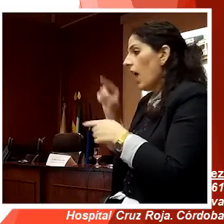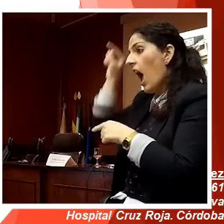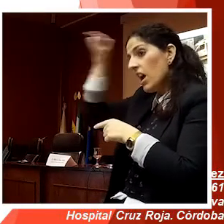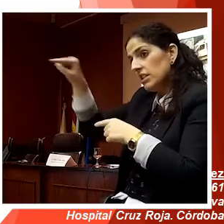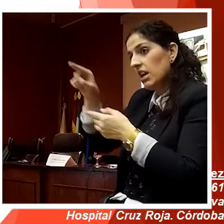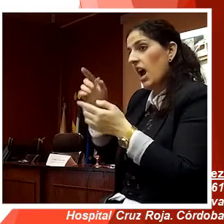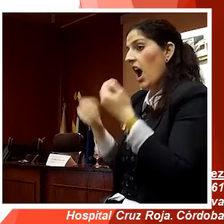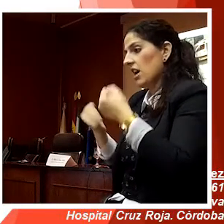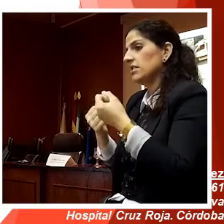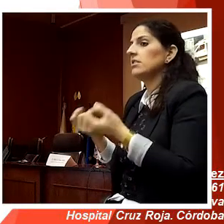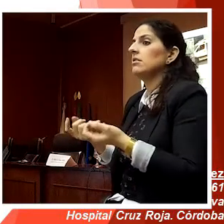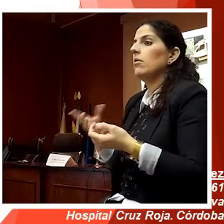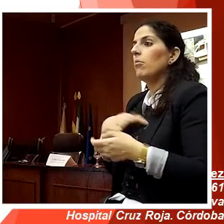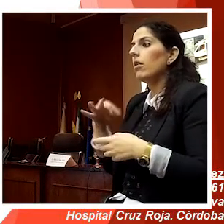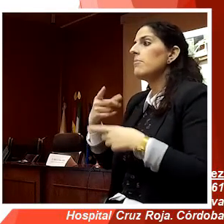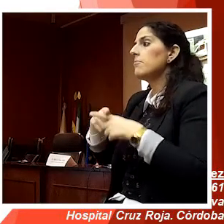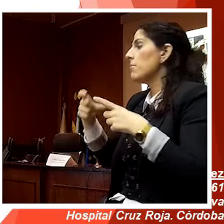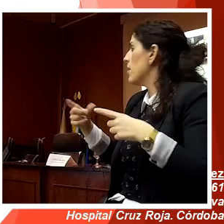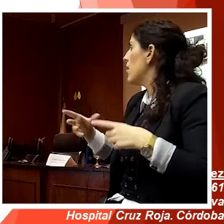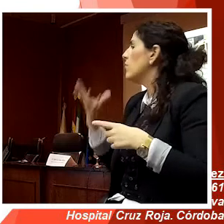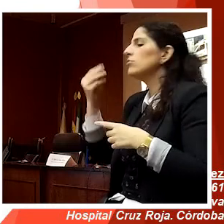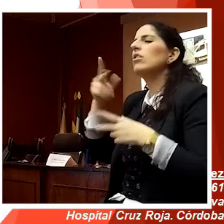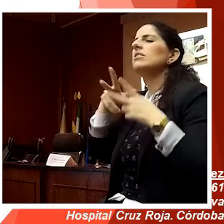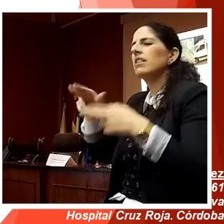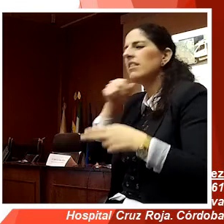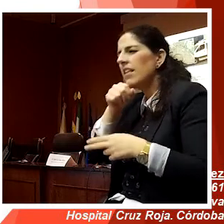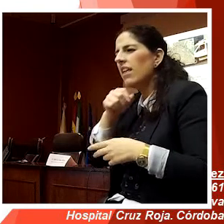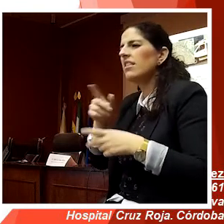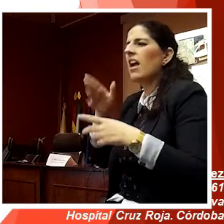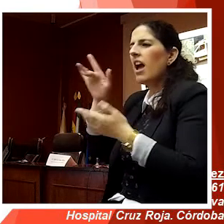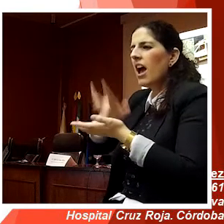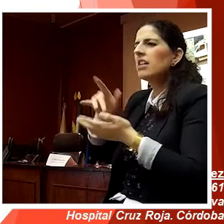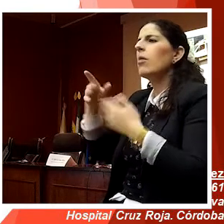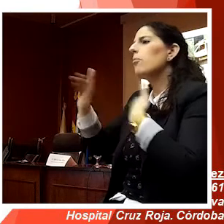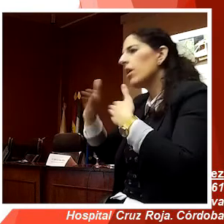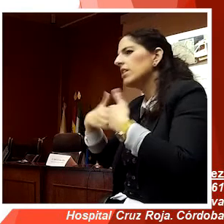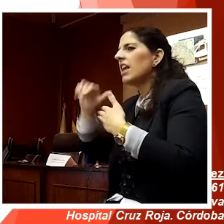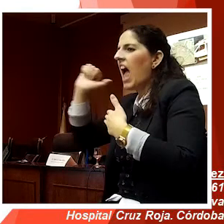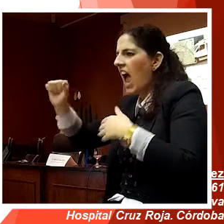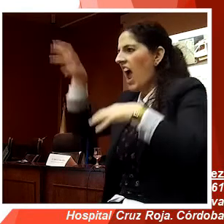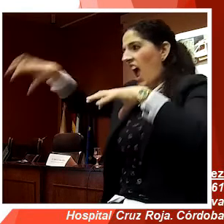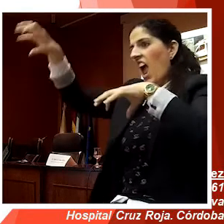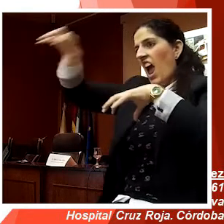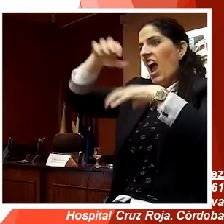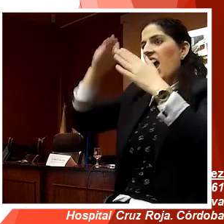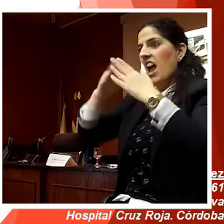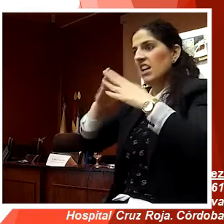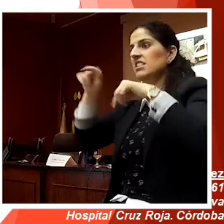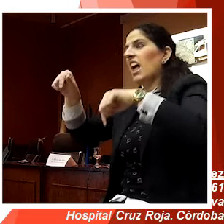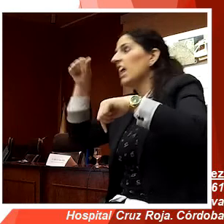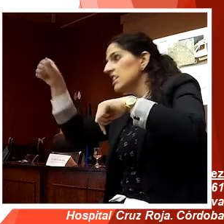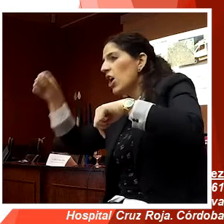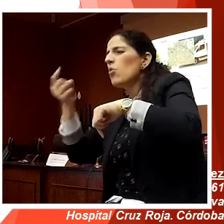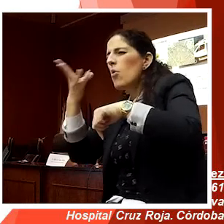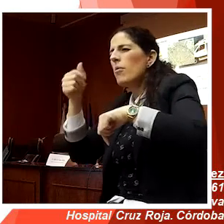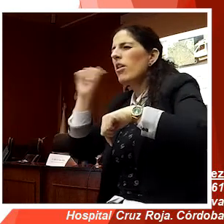y ahora hay muchísimos, cada día más residenciales, y el número 4, portal 8, escalera A, quinto F, cuando llegues hay un telefonillo, la